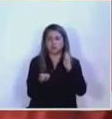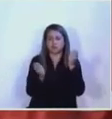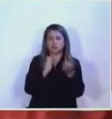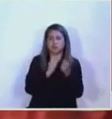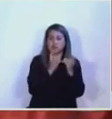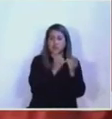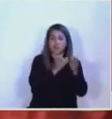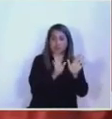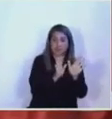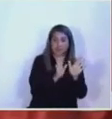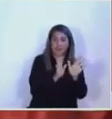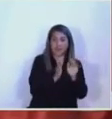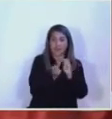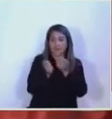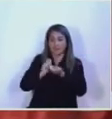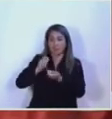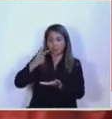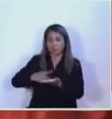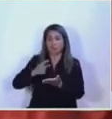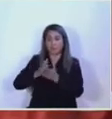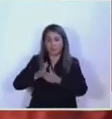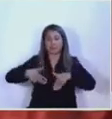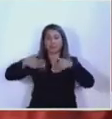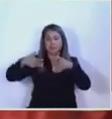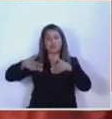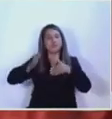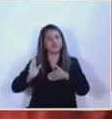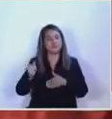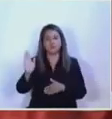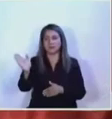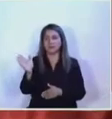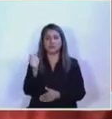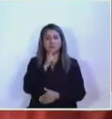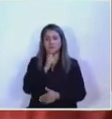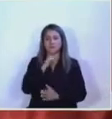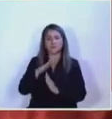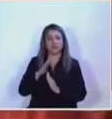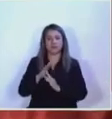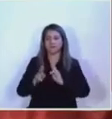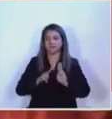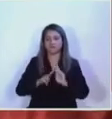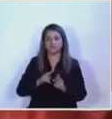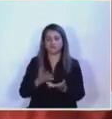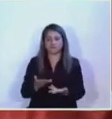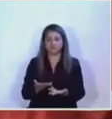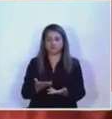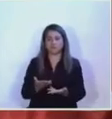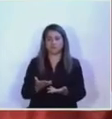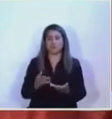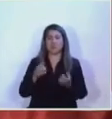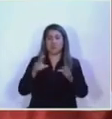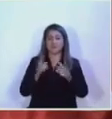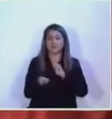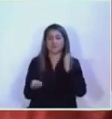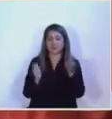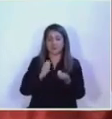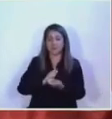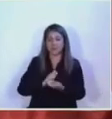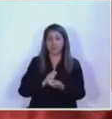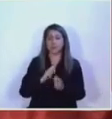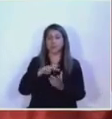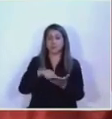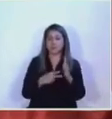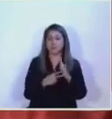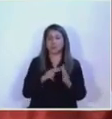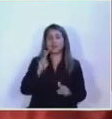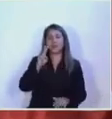democrática que aún en 2019 seguían sin ser resueltos. Así, transitábamos por conflictos